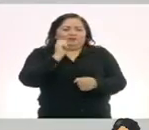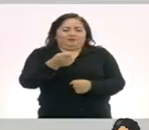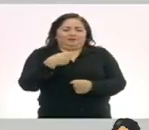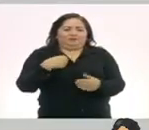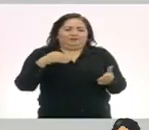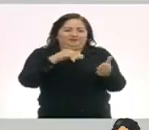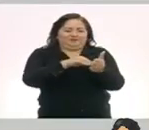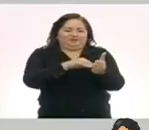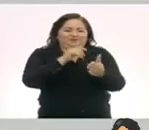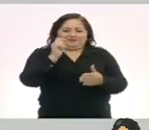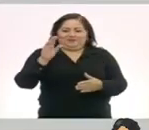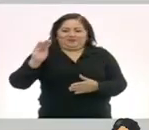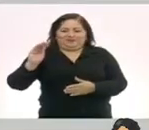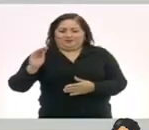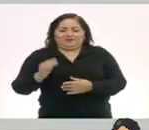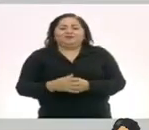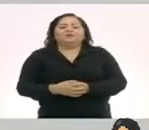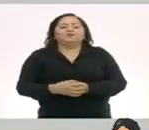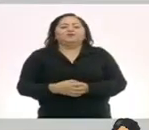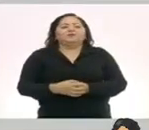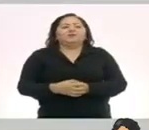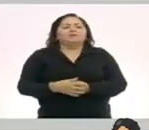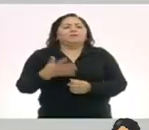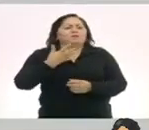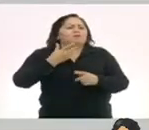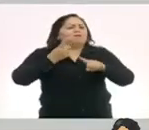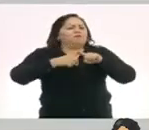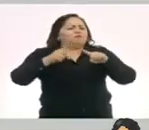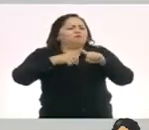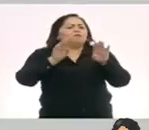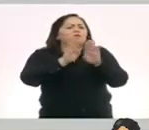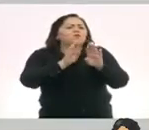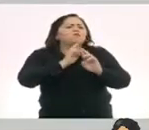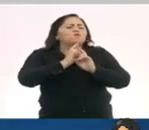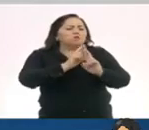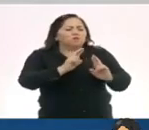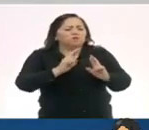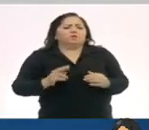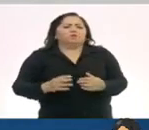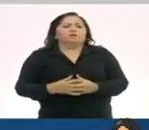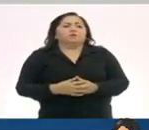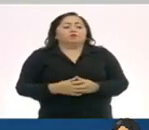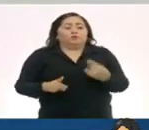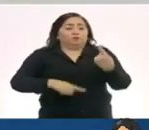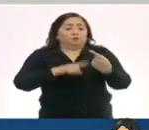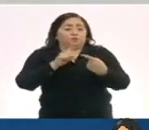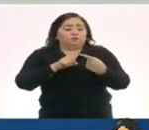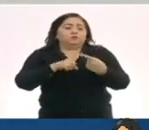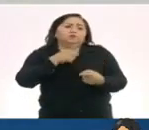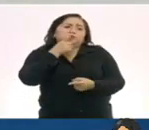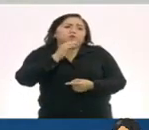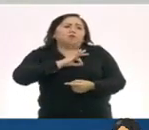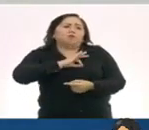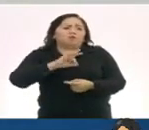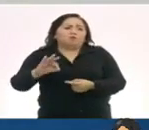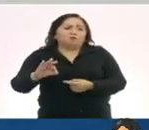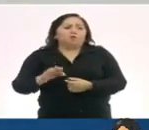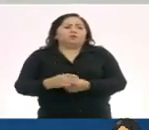90 pesos. Entonces, ajá. Hay diferentes formas de resolverlo. Ajá. Sí. Una podría ser